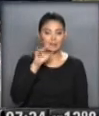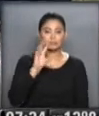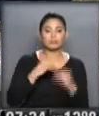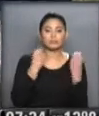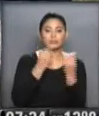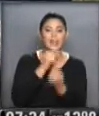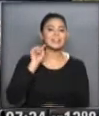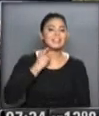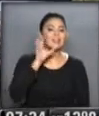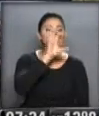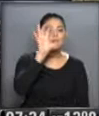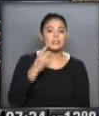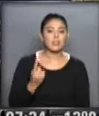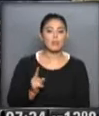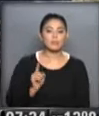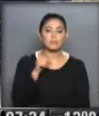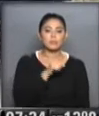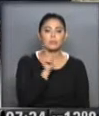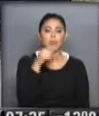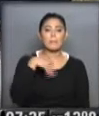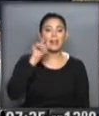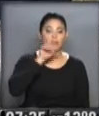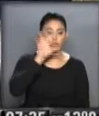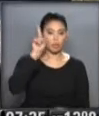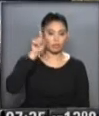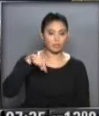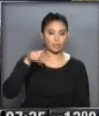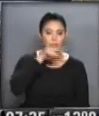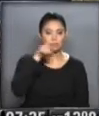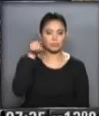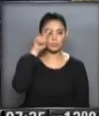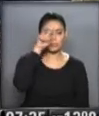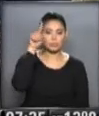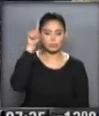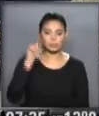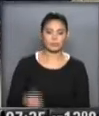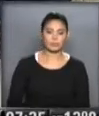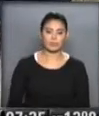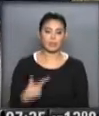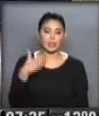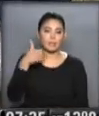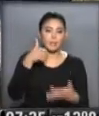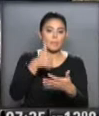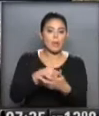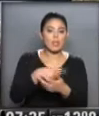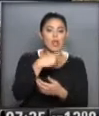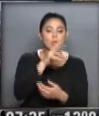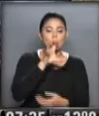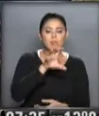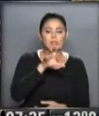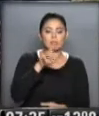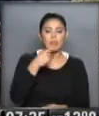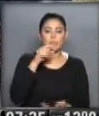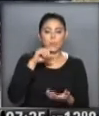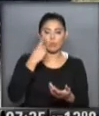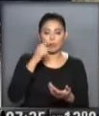provincias argentinas, fundamentalmente las provincias del norte, y tiene terminal en las dos provincias que tienen los puertos más importantes, que es la provincia de